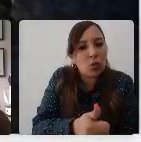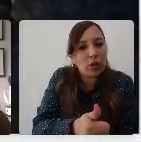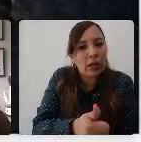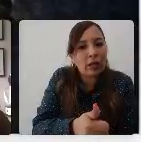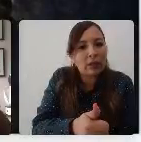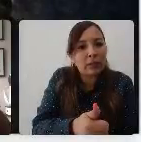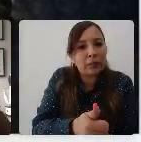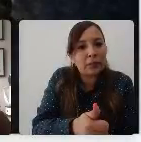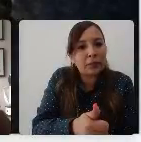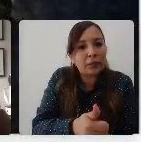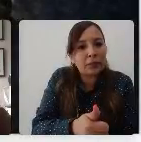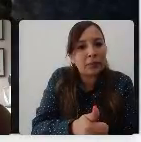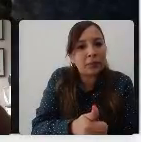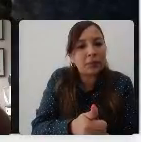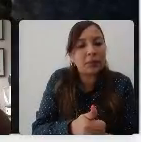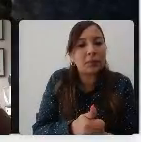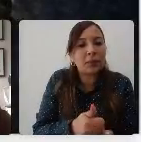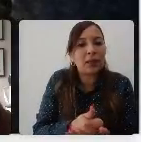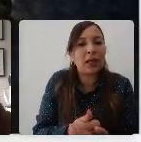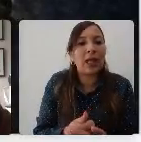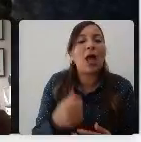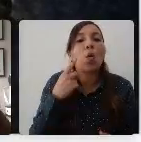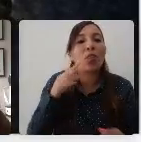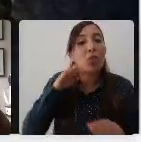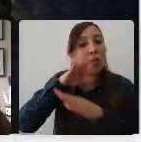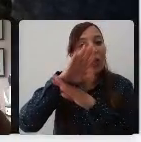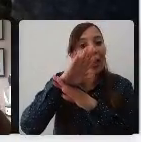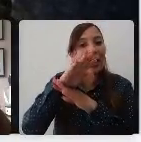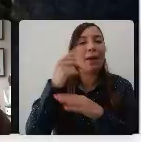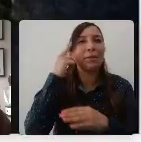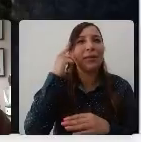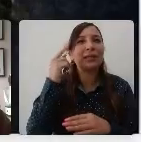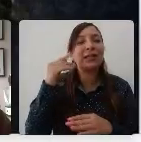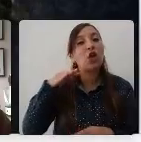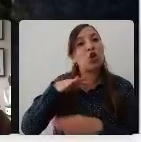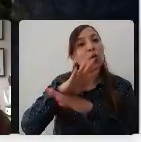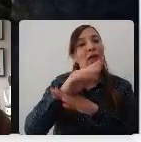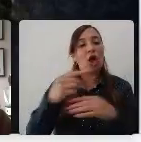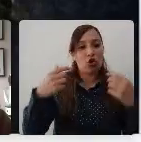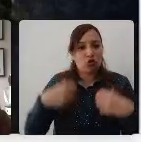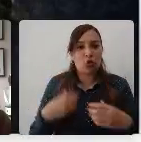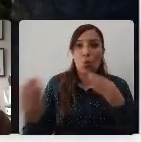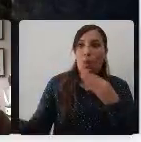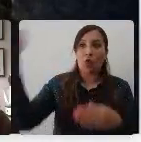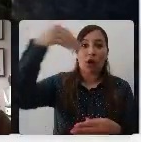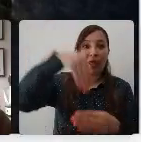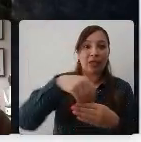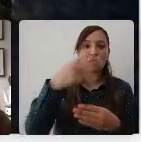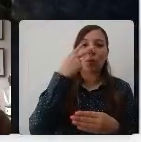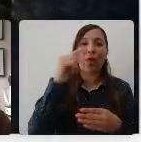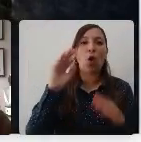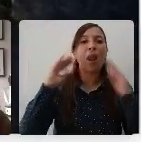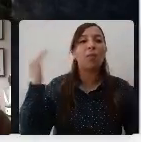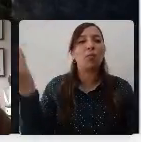cuando viajo viaja una persona y regresa a otra si quiero ver el mundo con otros tots quiere